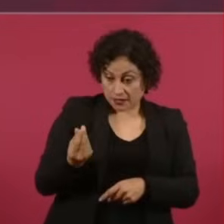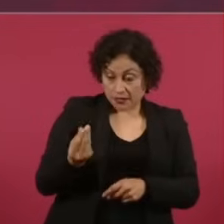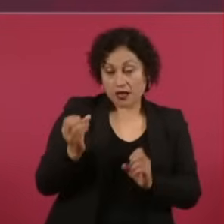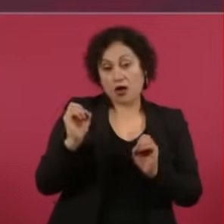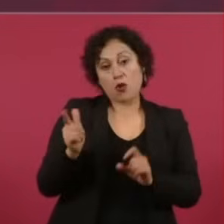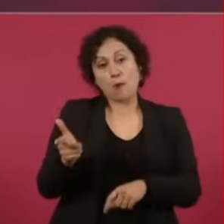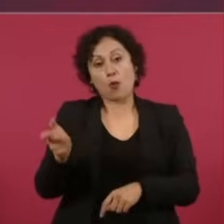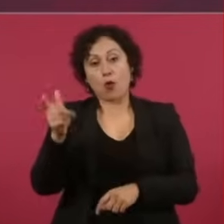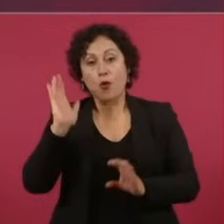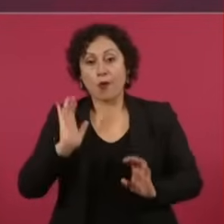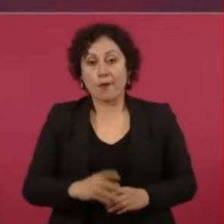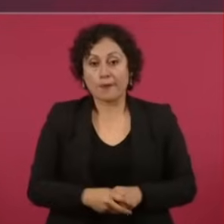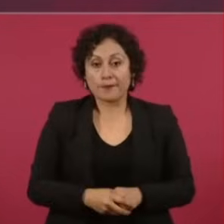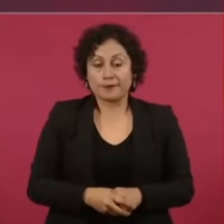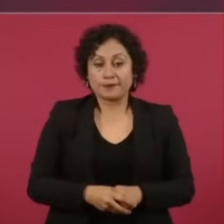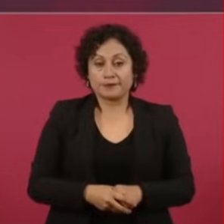Entierro,